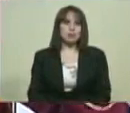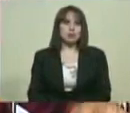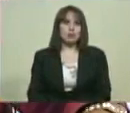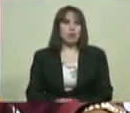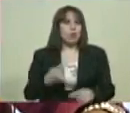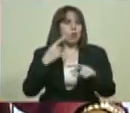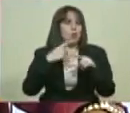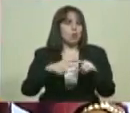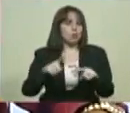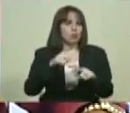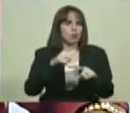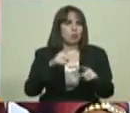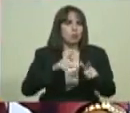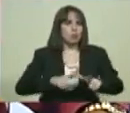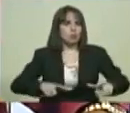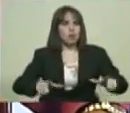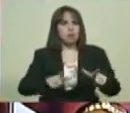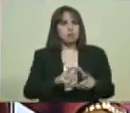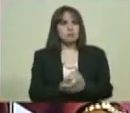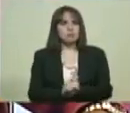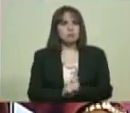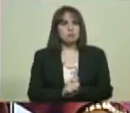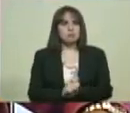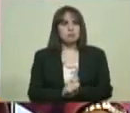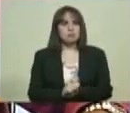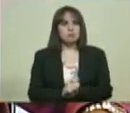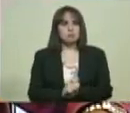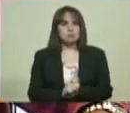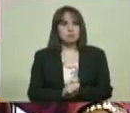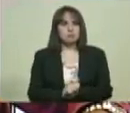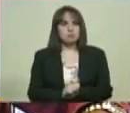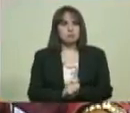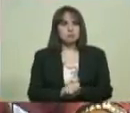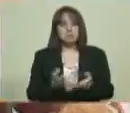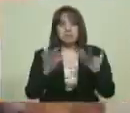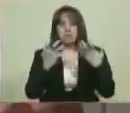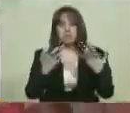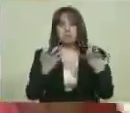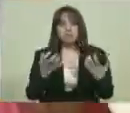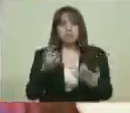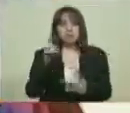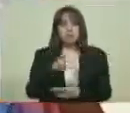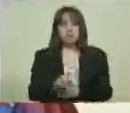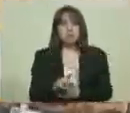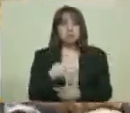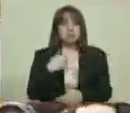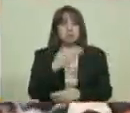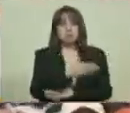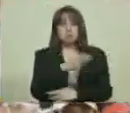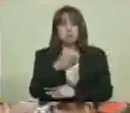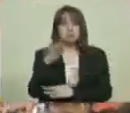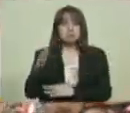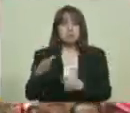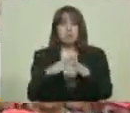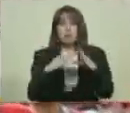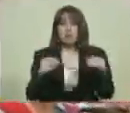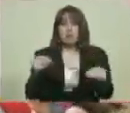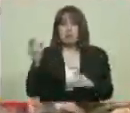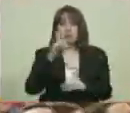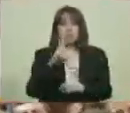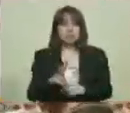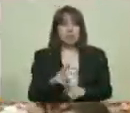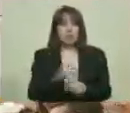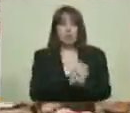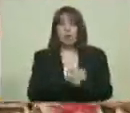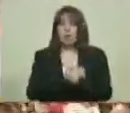Calabozo, bueno, estaba Calabozo, de punta a punta. Hemos recorrido Venezuela entera, con mucho